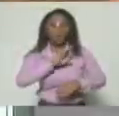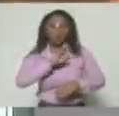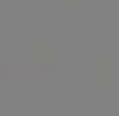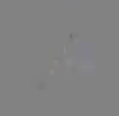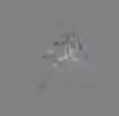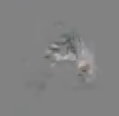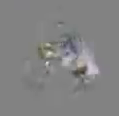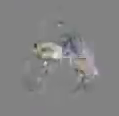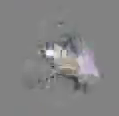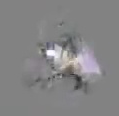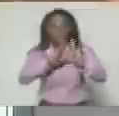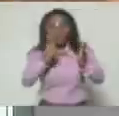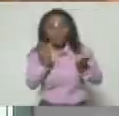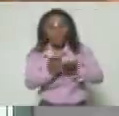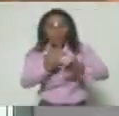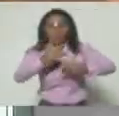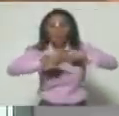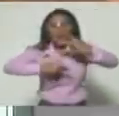diáfana, geopolítica,